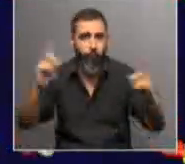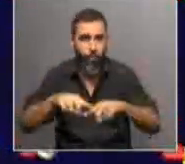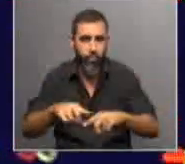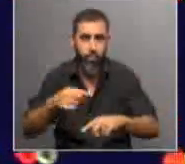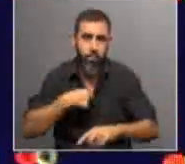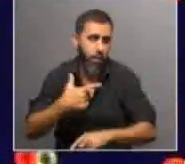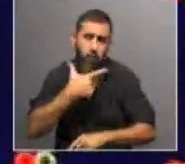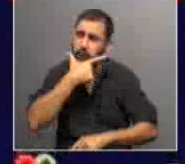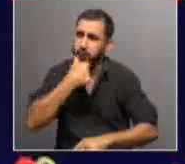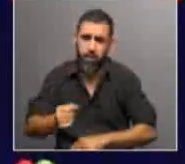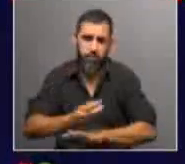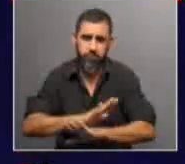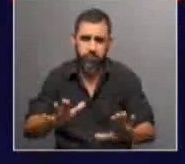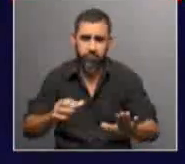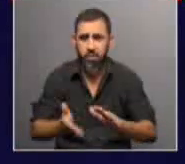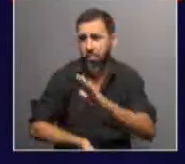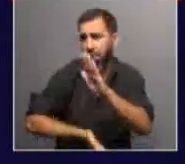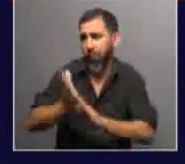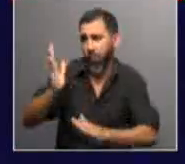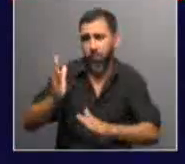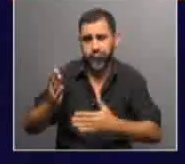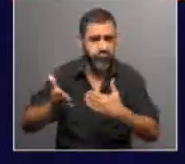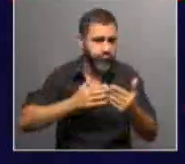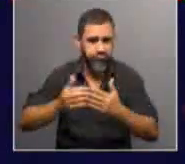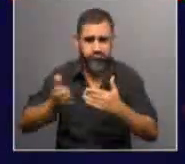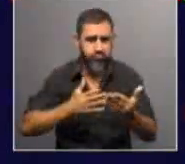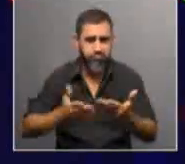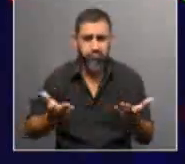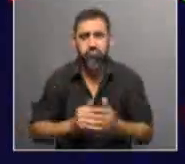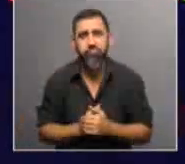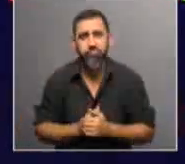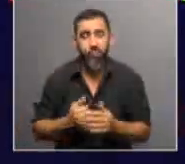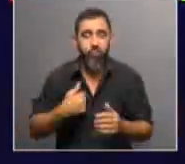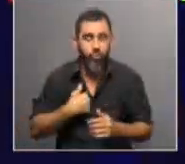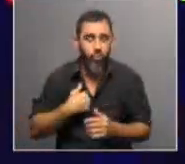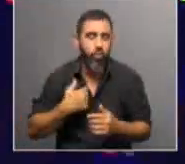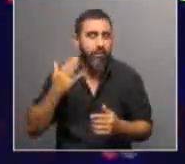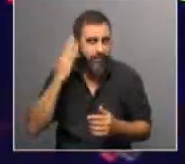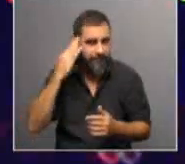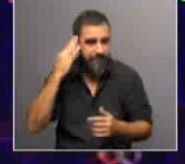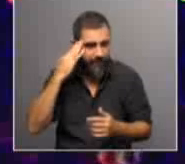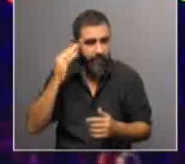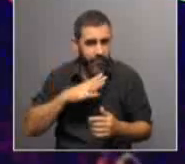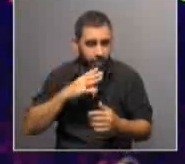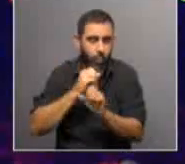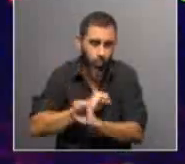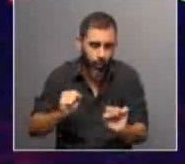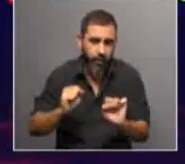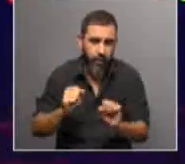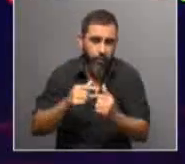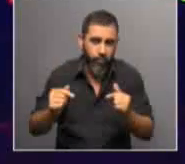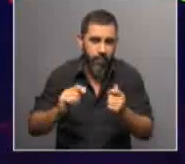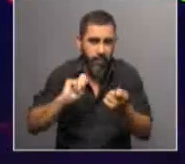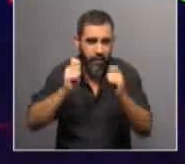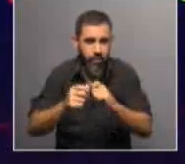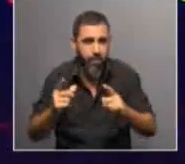muy fácil para salir y dar un chance en algo que yo sé que... Ellos pueden cortarme o lo que sea y